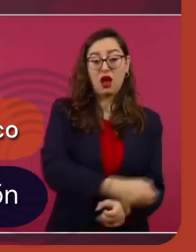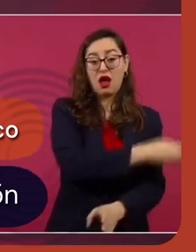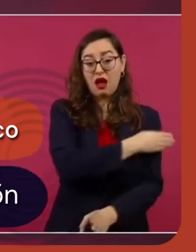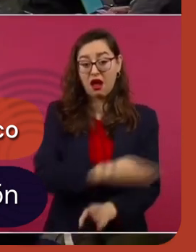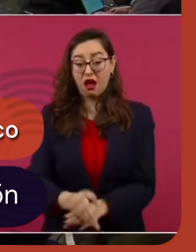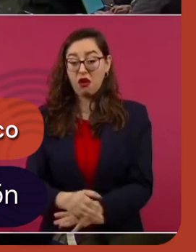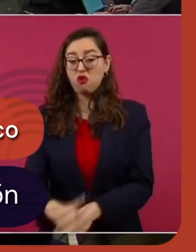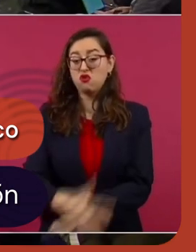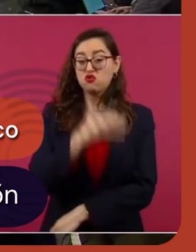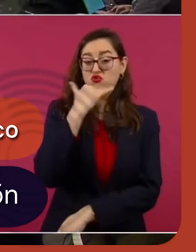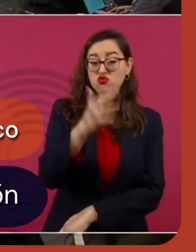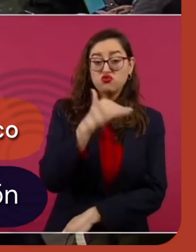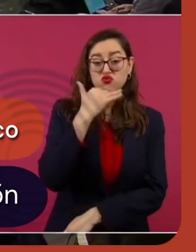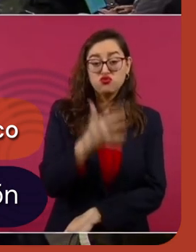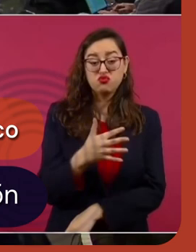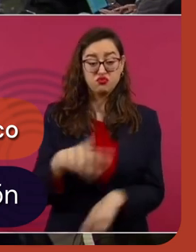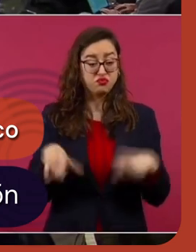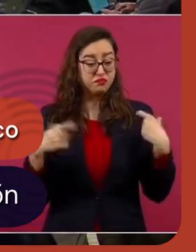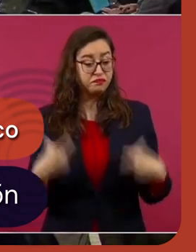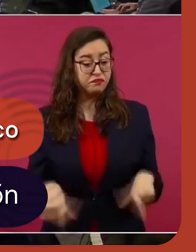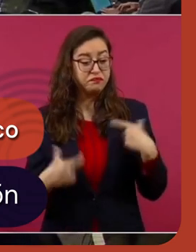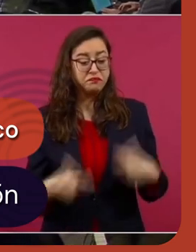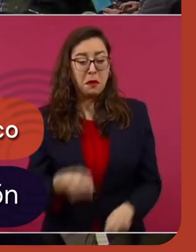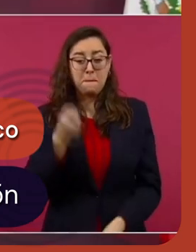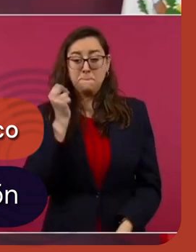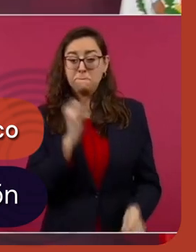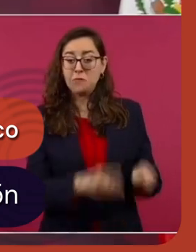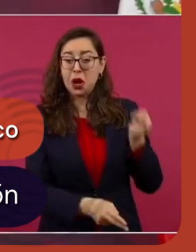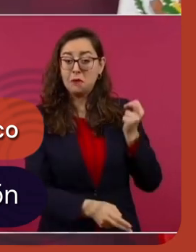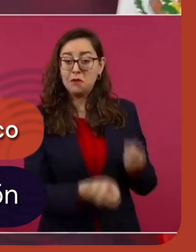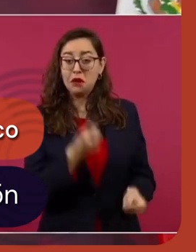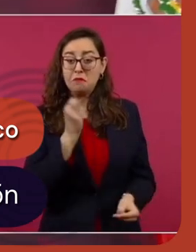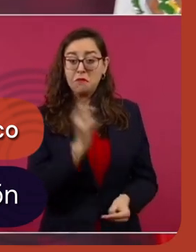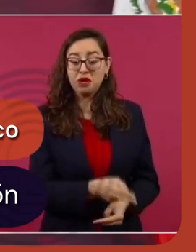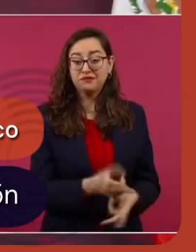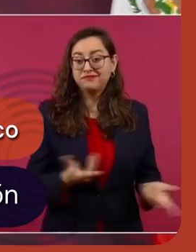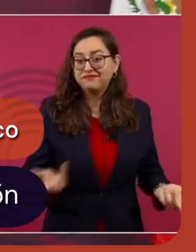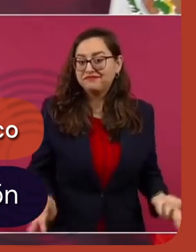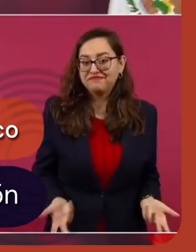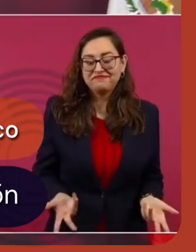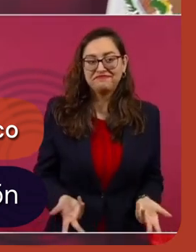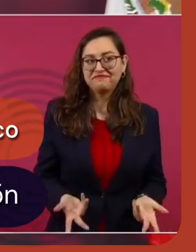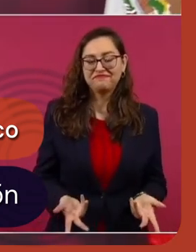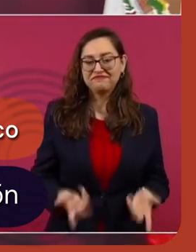Ahora no hay corrupción y el presupuesto rinde,